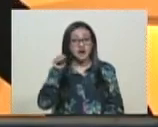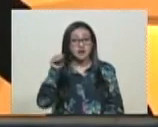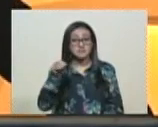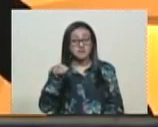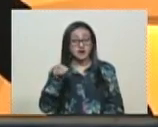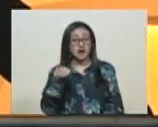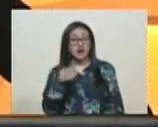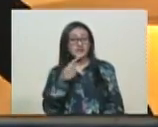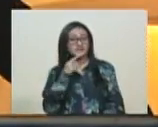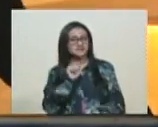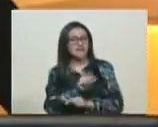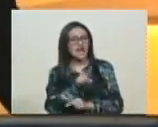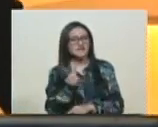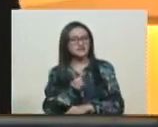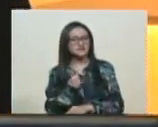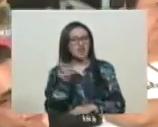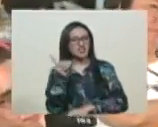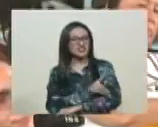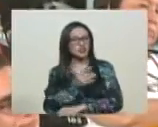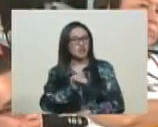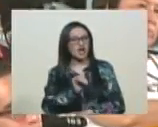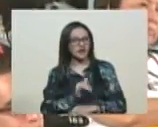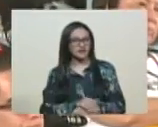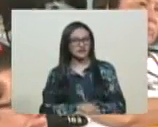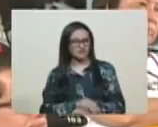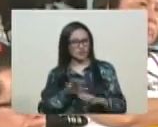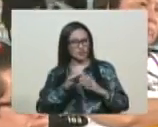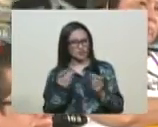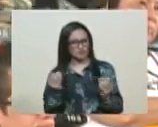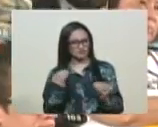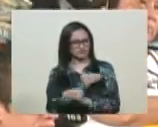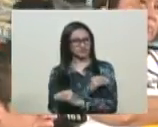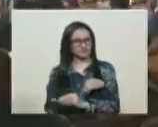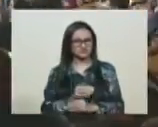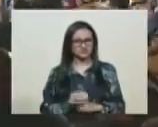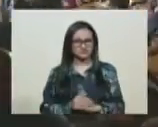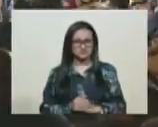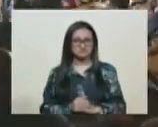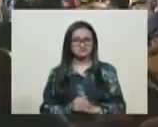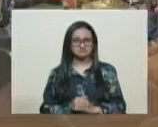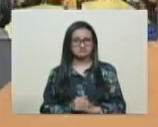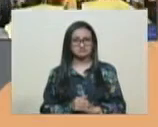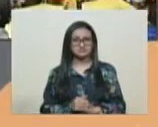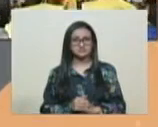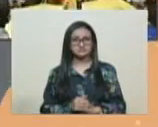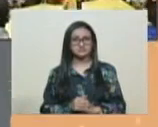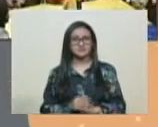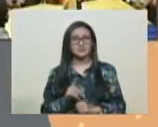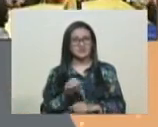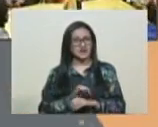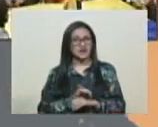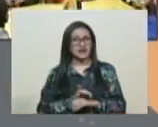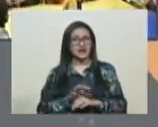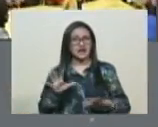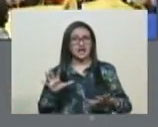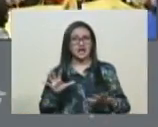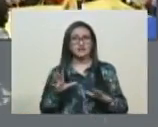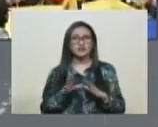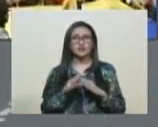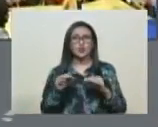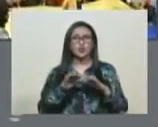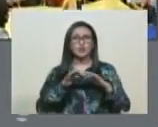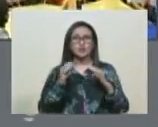dictadura. Es el mundo al revés. Pero ha ocurrido también algo muy grave para todo el mundo